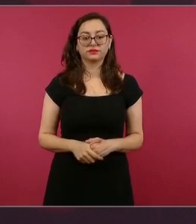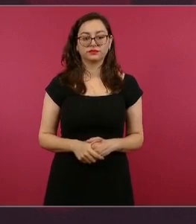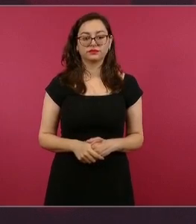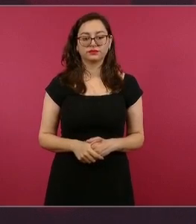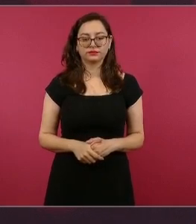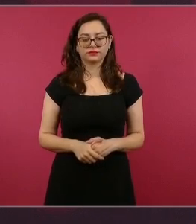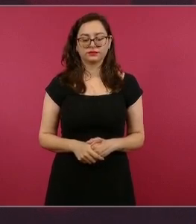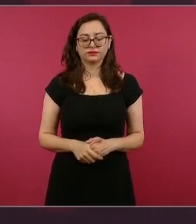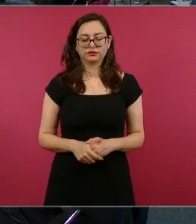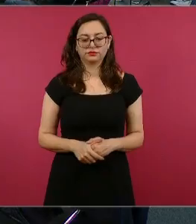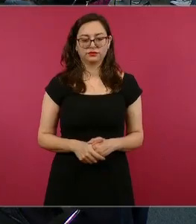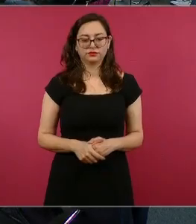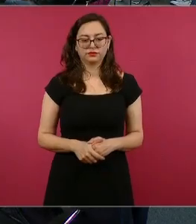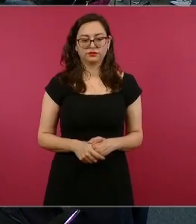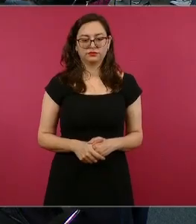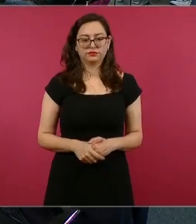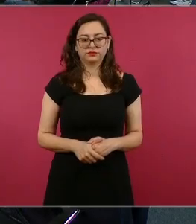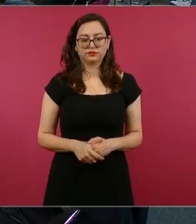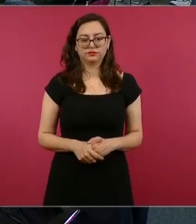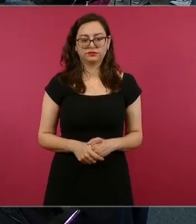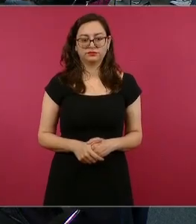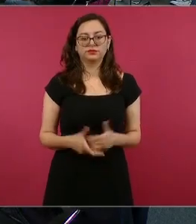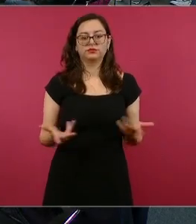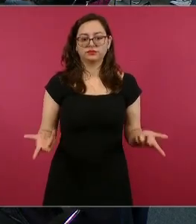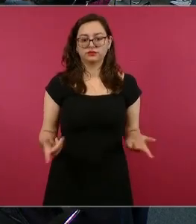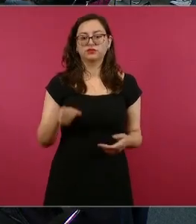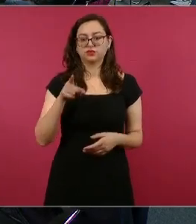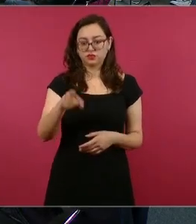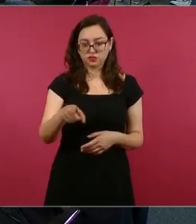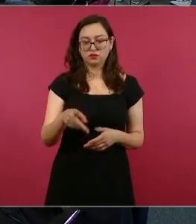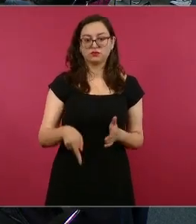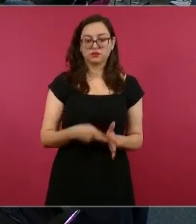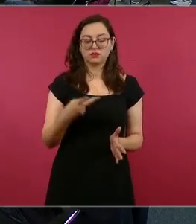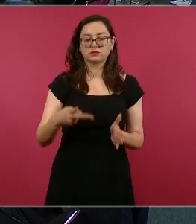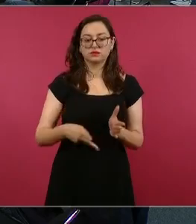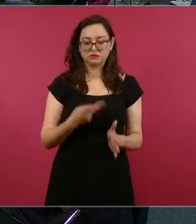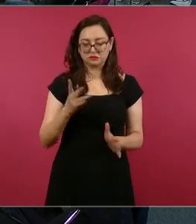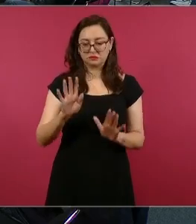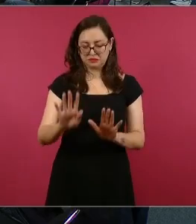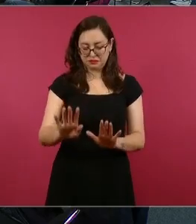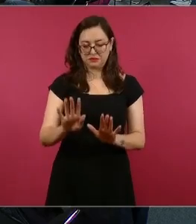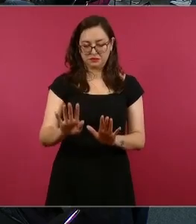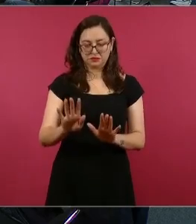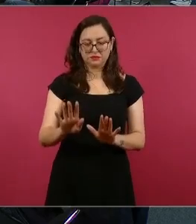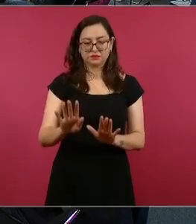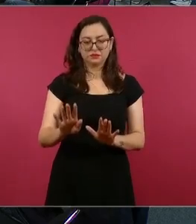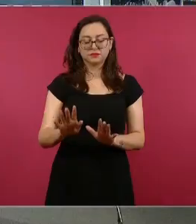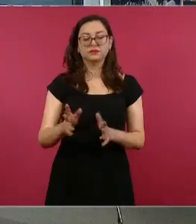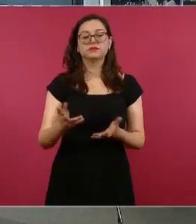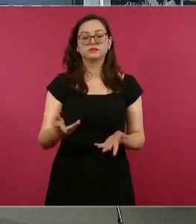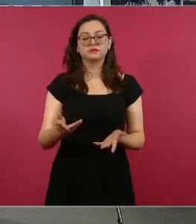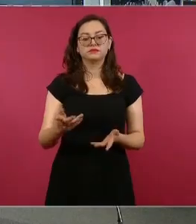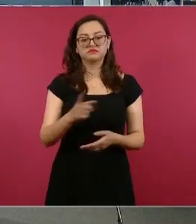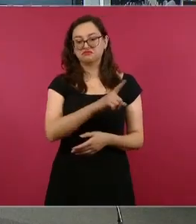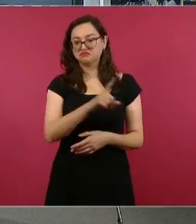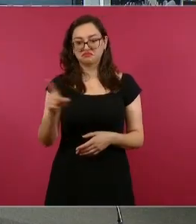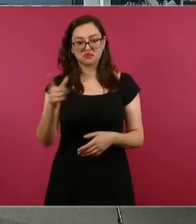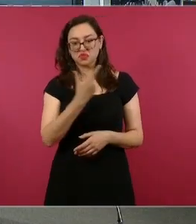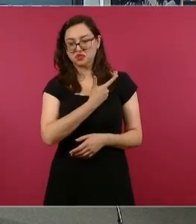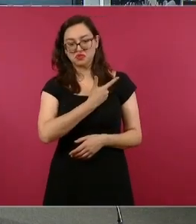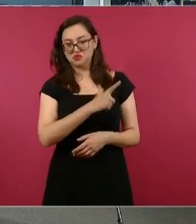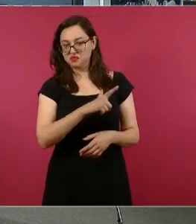a hacer, porque ya van varias veces que tú no puedes preguntar, aunque no les guste, ¿no? Ya ves